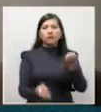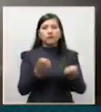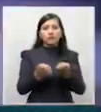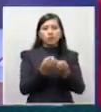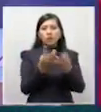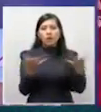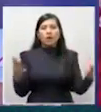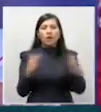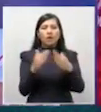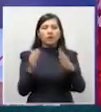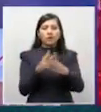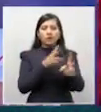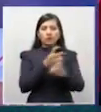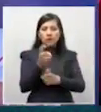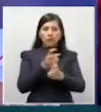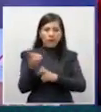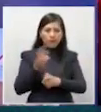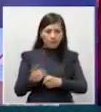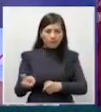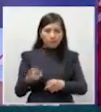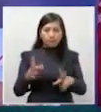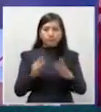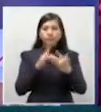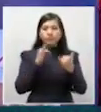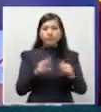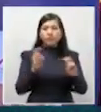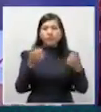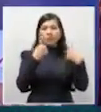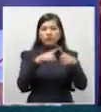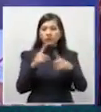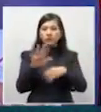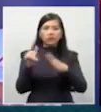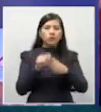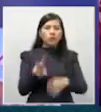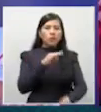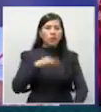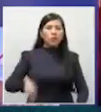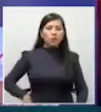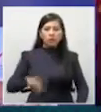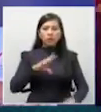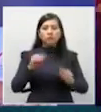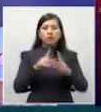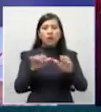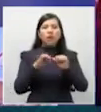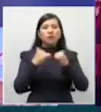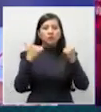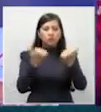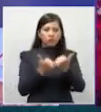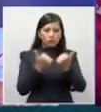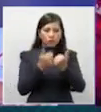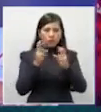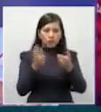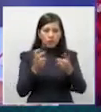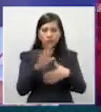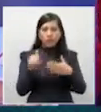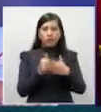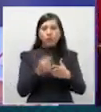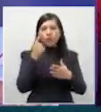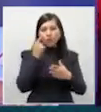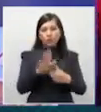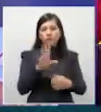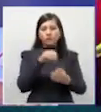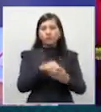afectadas. Hemos mandado nuestras notas a los gobiernos municipales, a la Asociación de Gobiernos Municipales, que los hagan conocer los